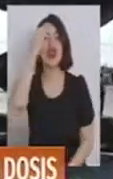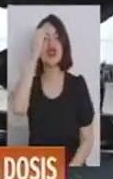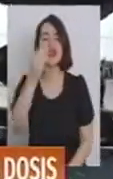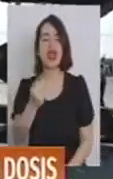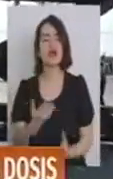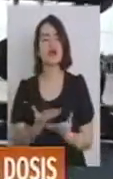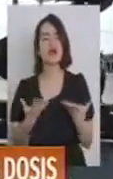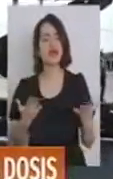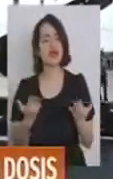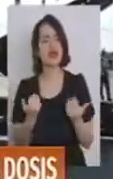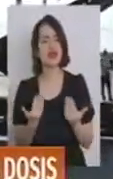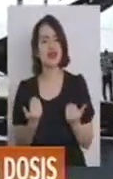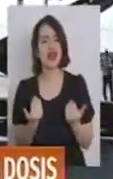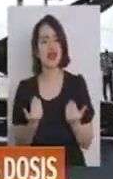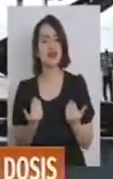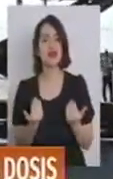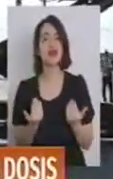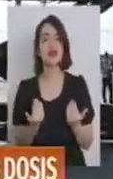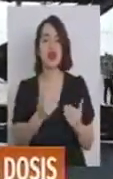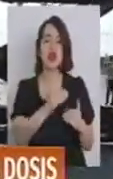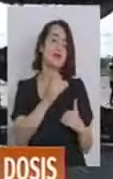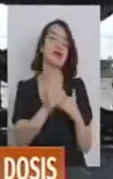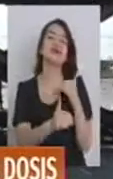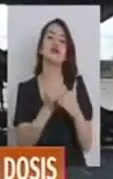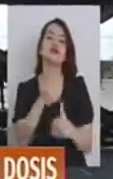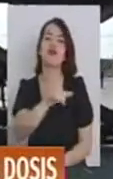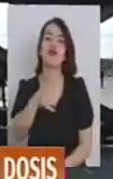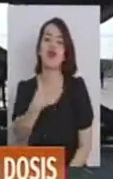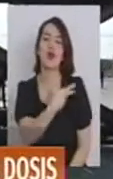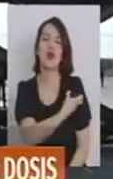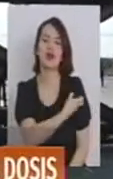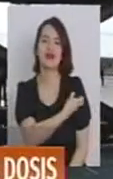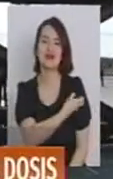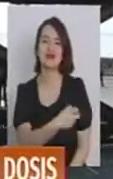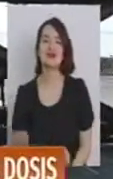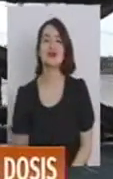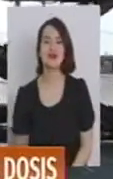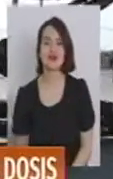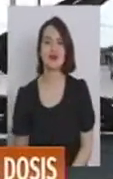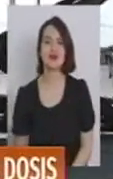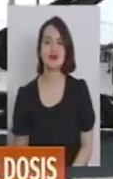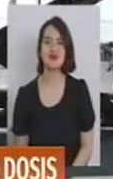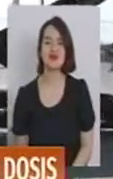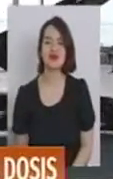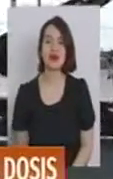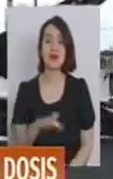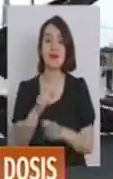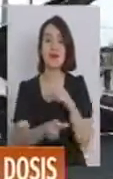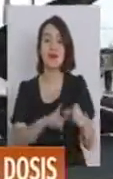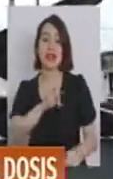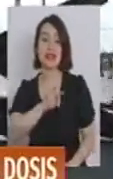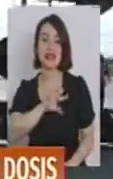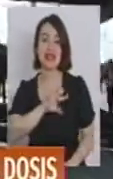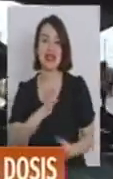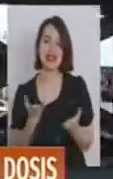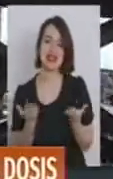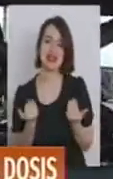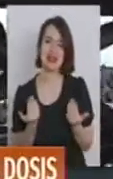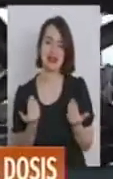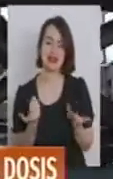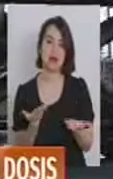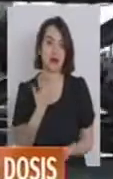y necesario para hacer un proceso de vacunación de acuerdo a lo que los chilenos necesitan y